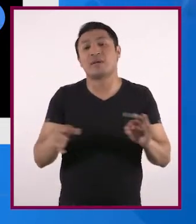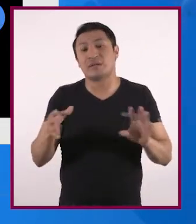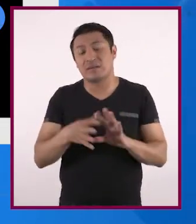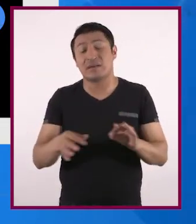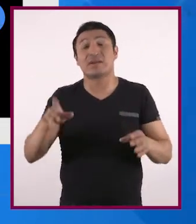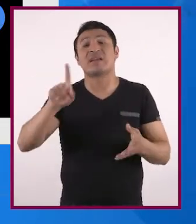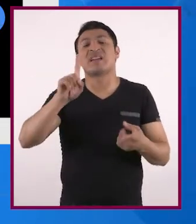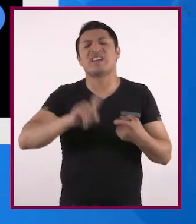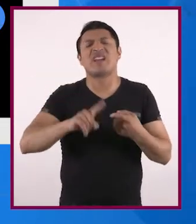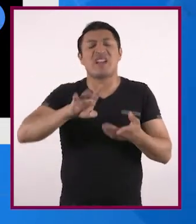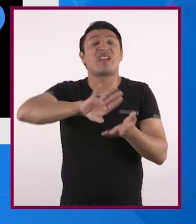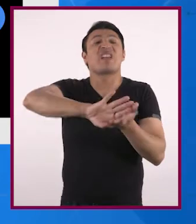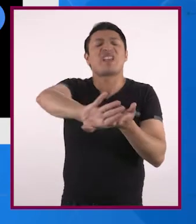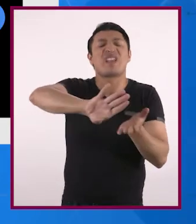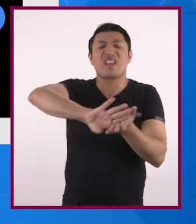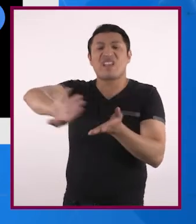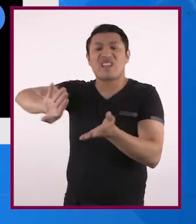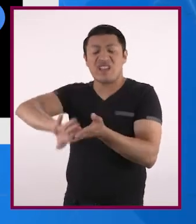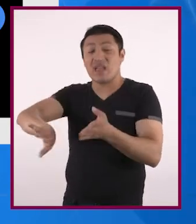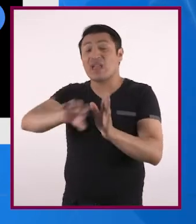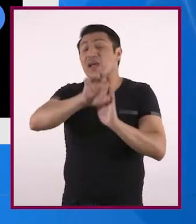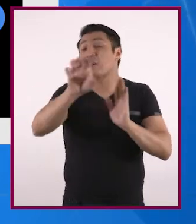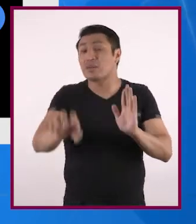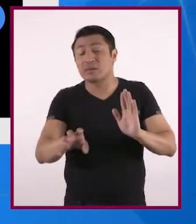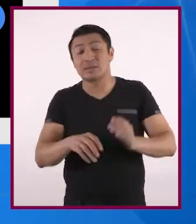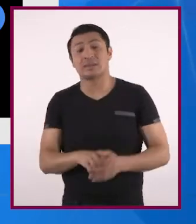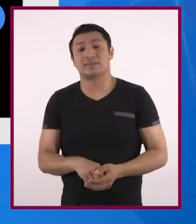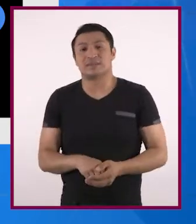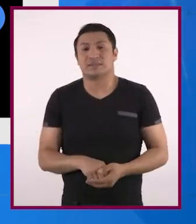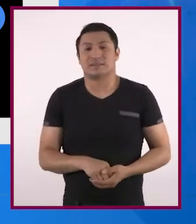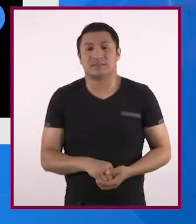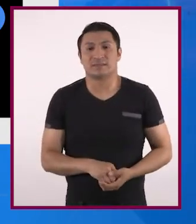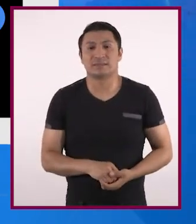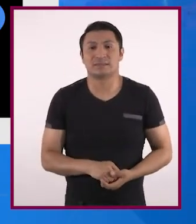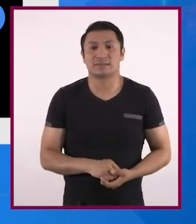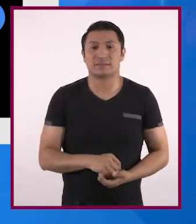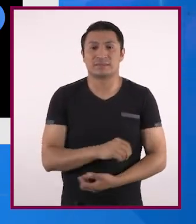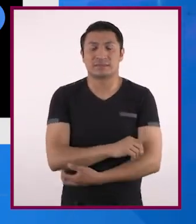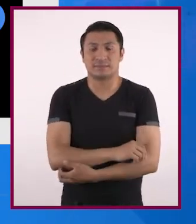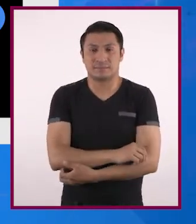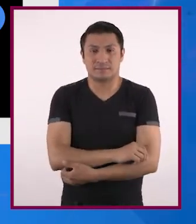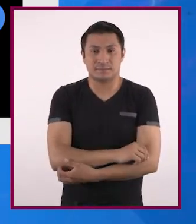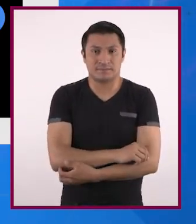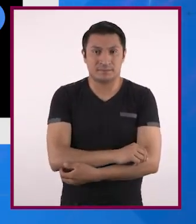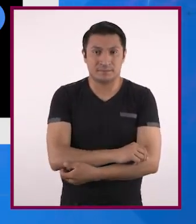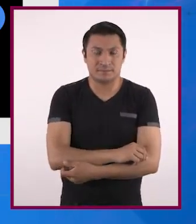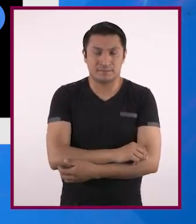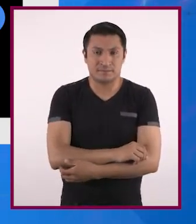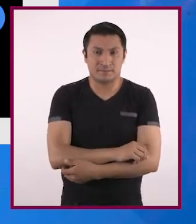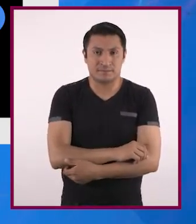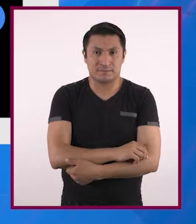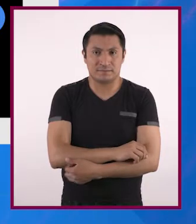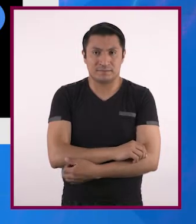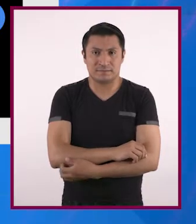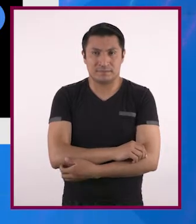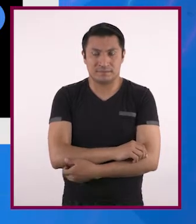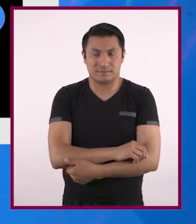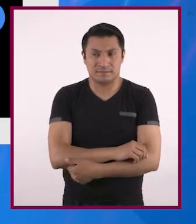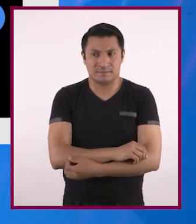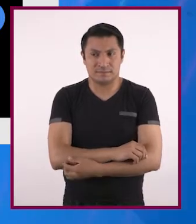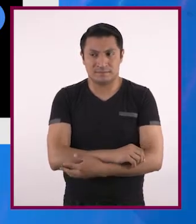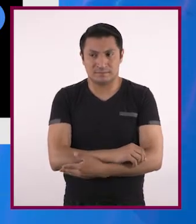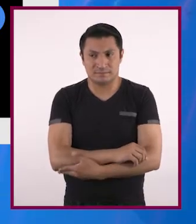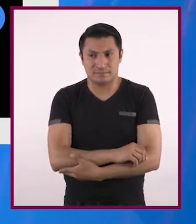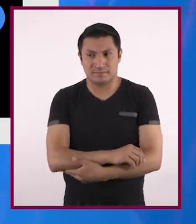excluida, ¿no? Entonces, sí, por ejemplo, en el momento actual, el perfil es muchísimo más de